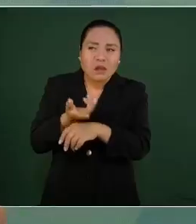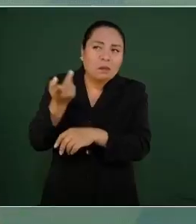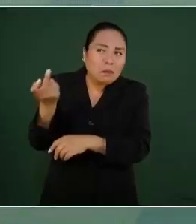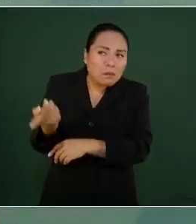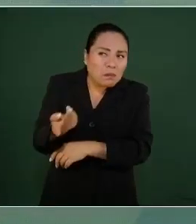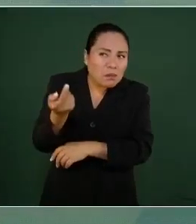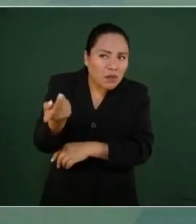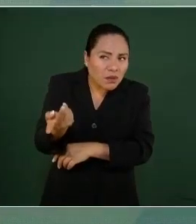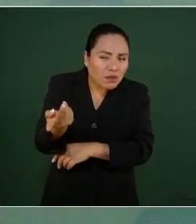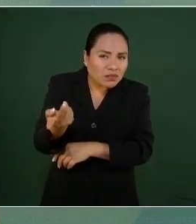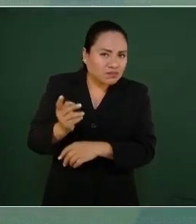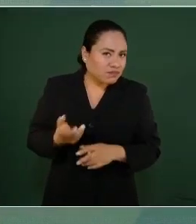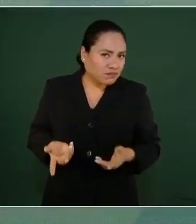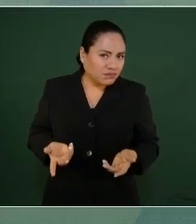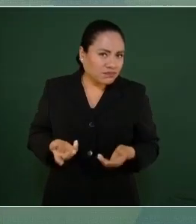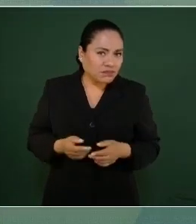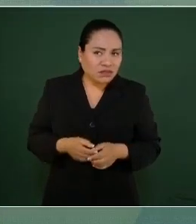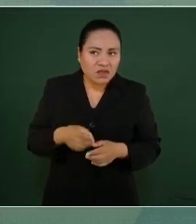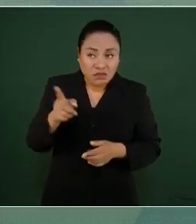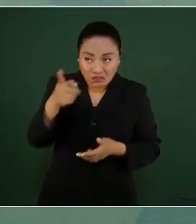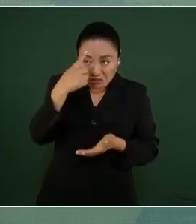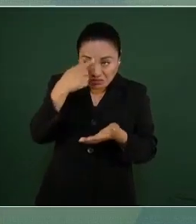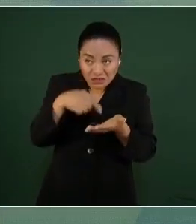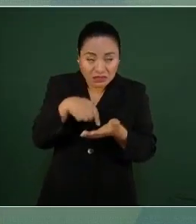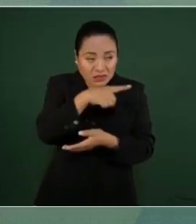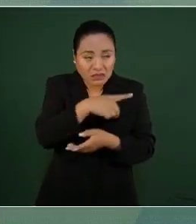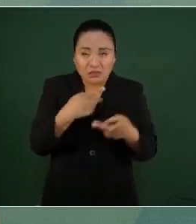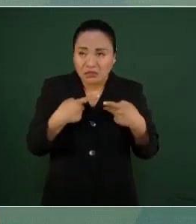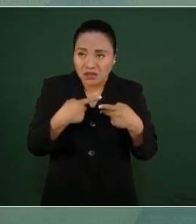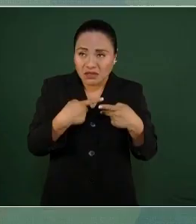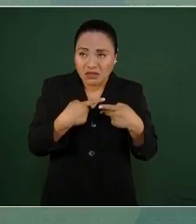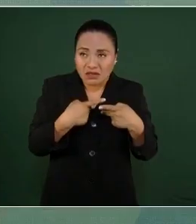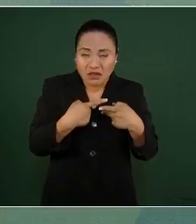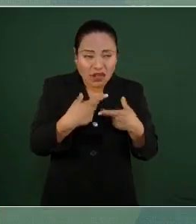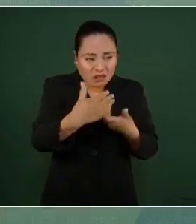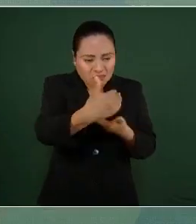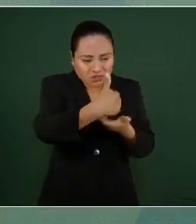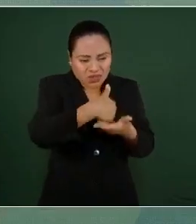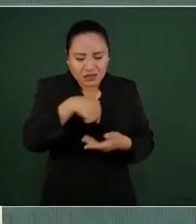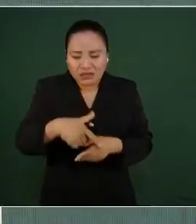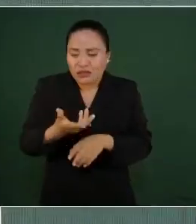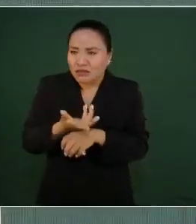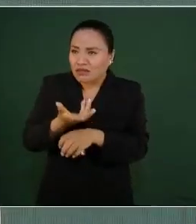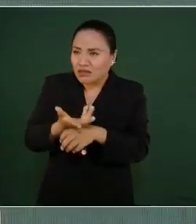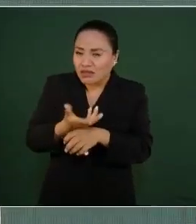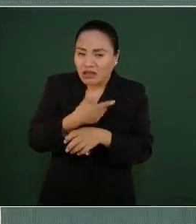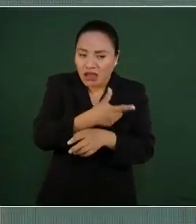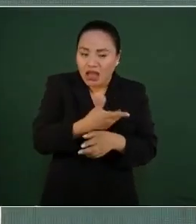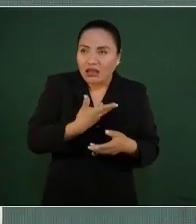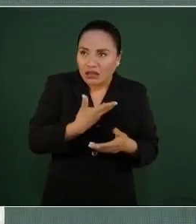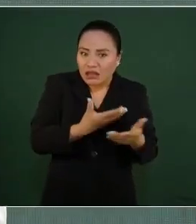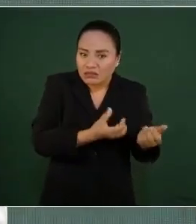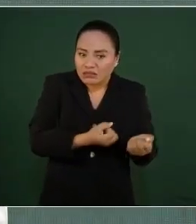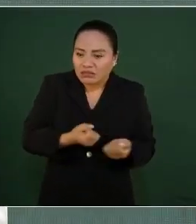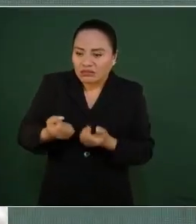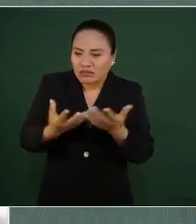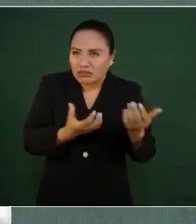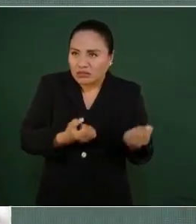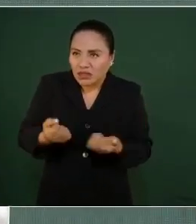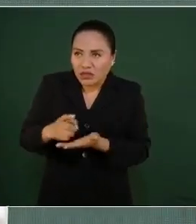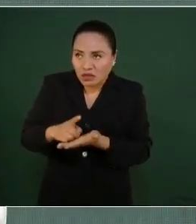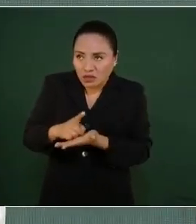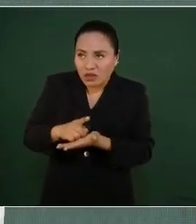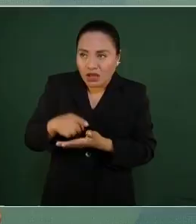pregunta, ¿tú crees que los migrantes son los que introducen la droga?, dicen